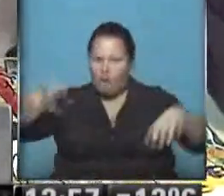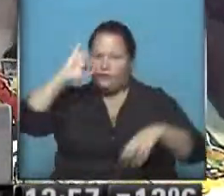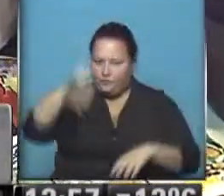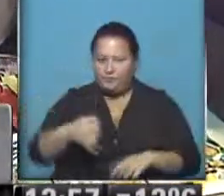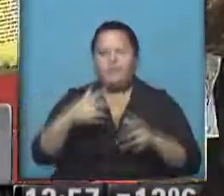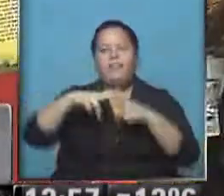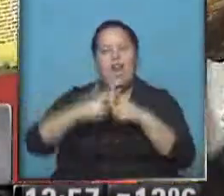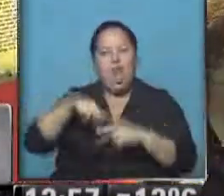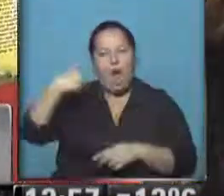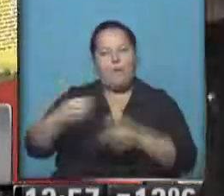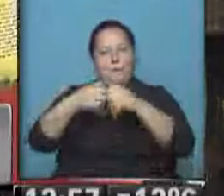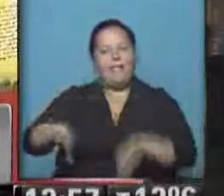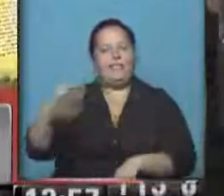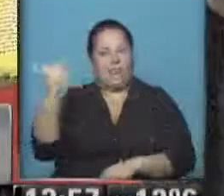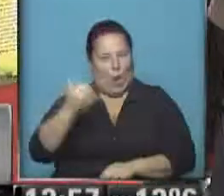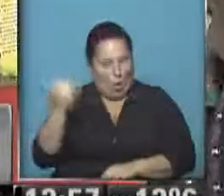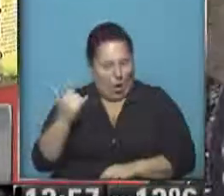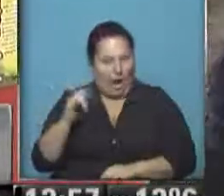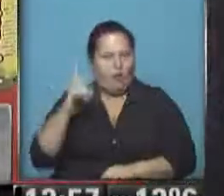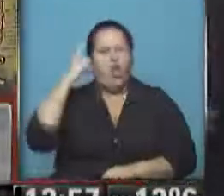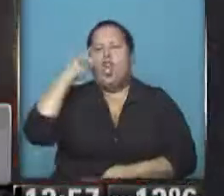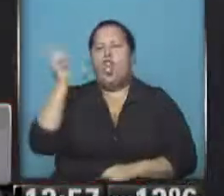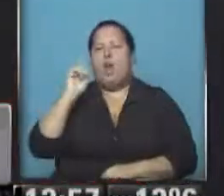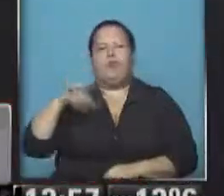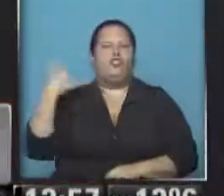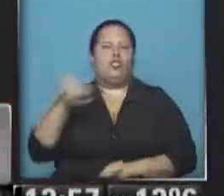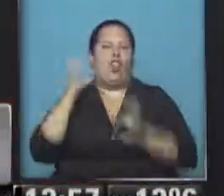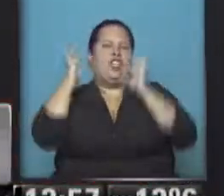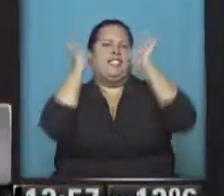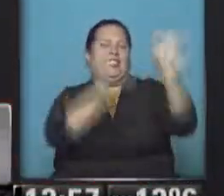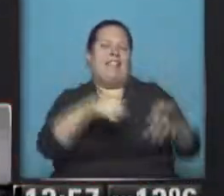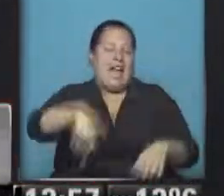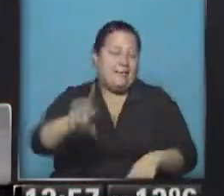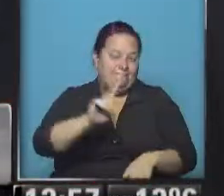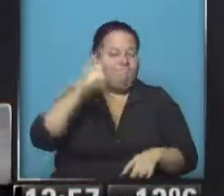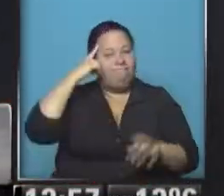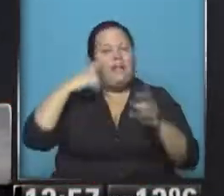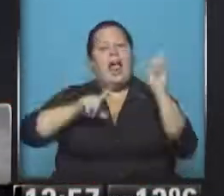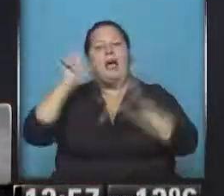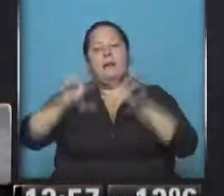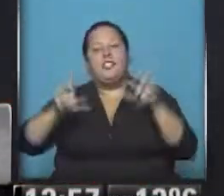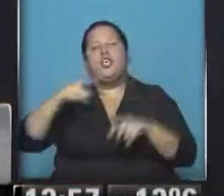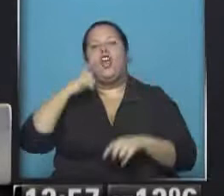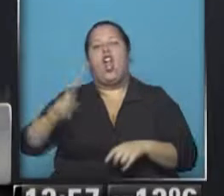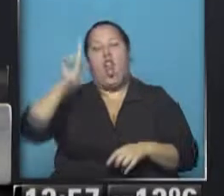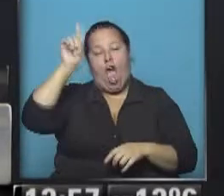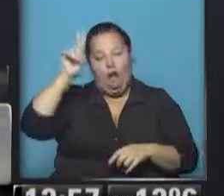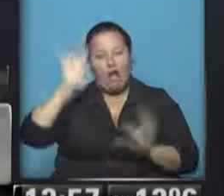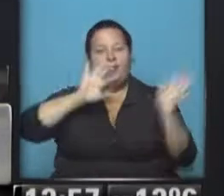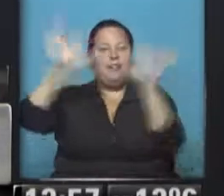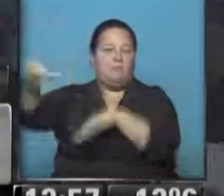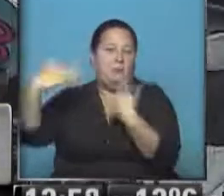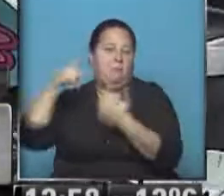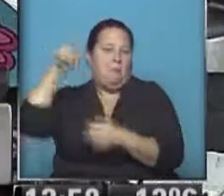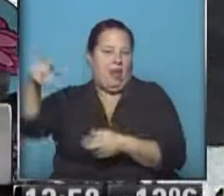en tecnópolis a partir del jueves no es pensable que todo el mundo pueda llegar si ataca entonces a la gente de zona norte tiene una